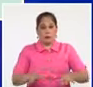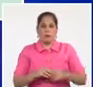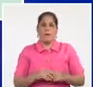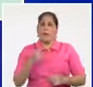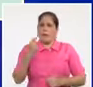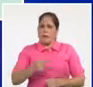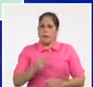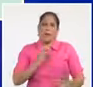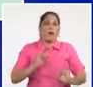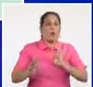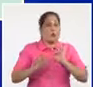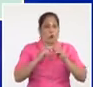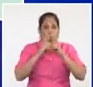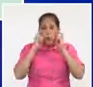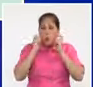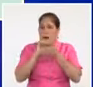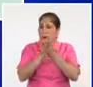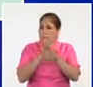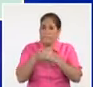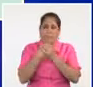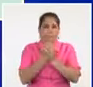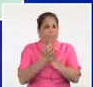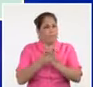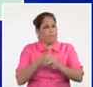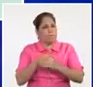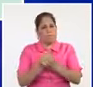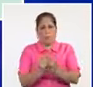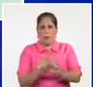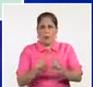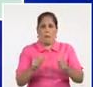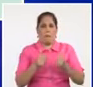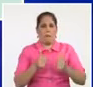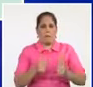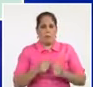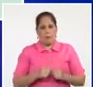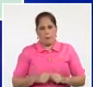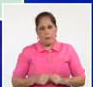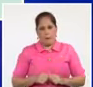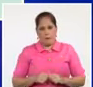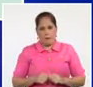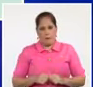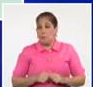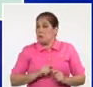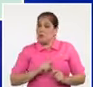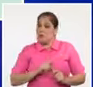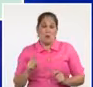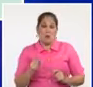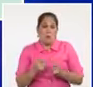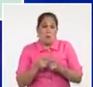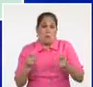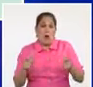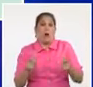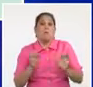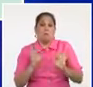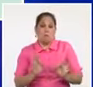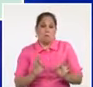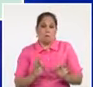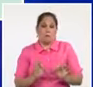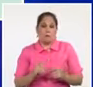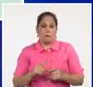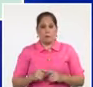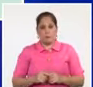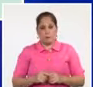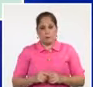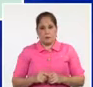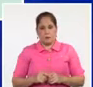que protegerse y cumplir, si no realmente se va a prolongar. Finalmente,